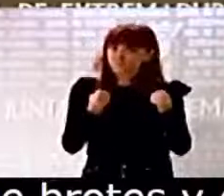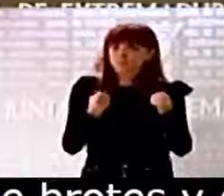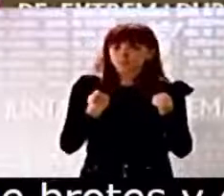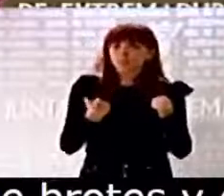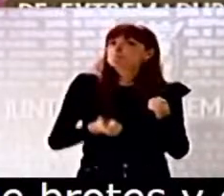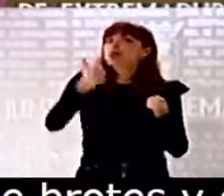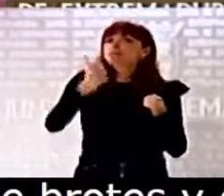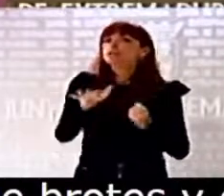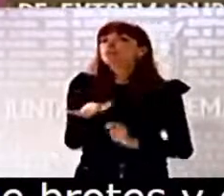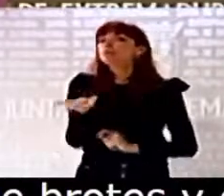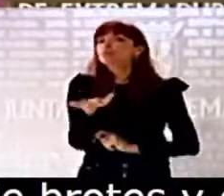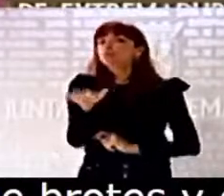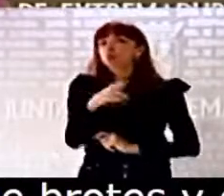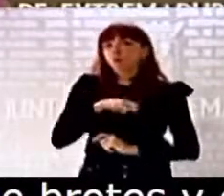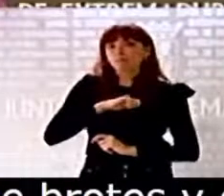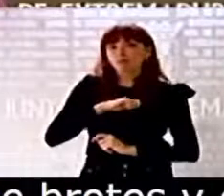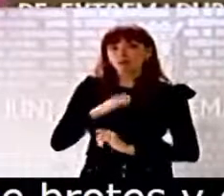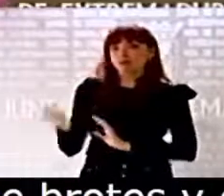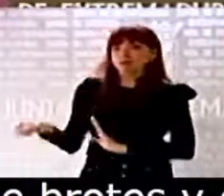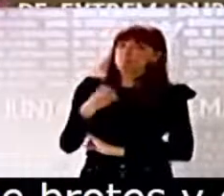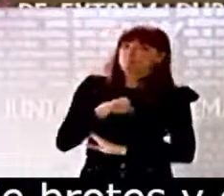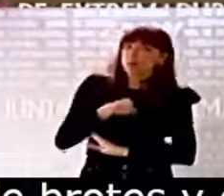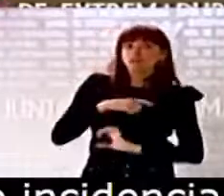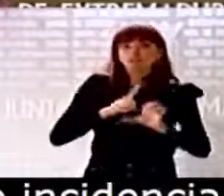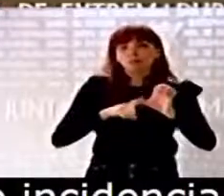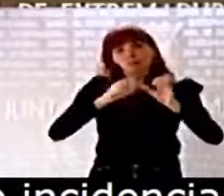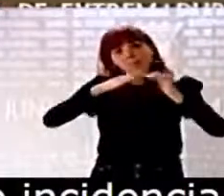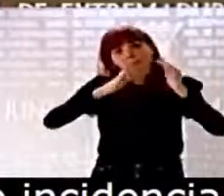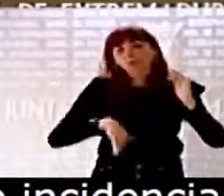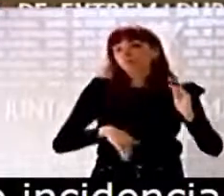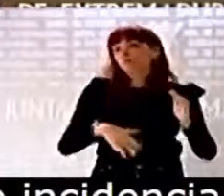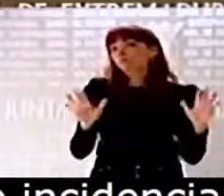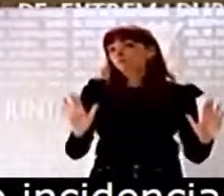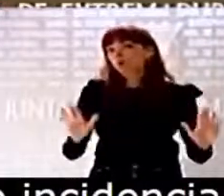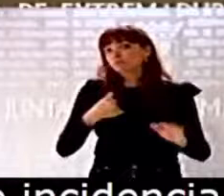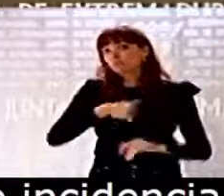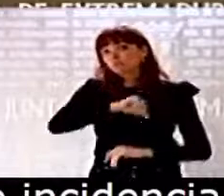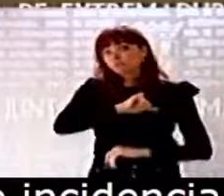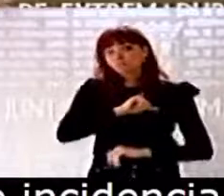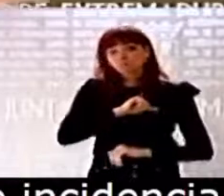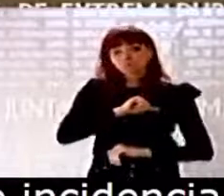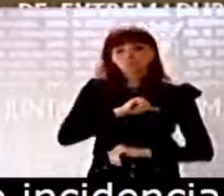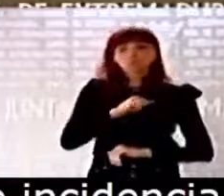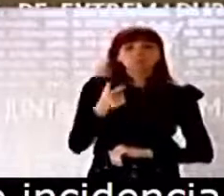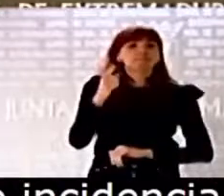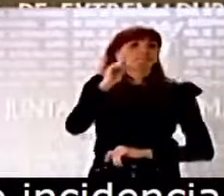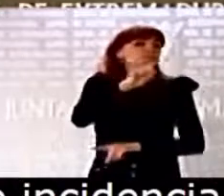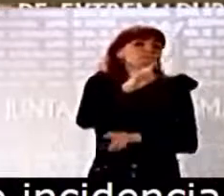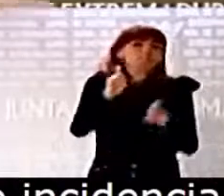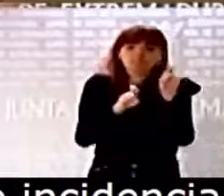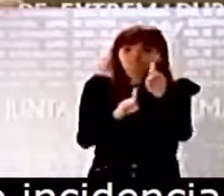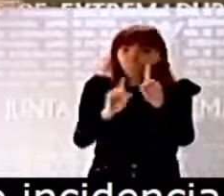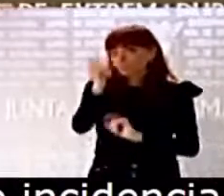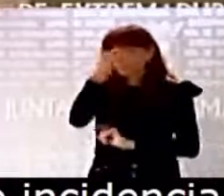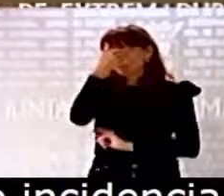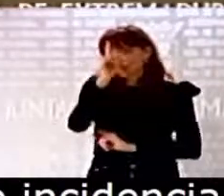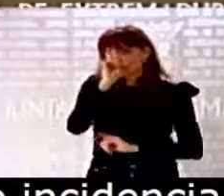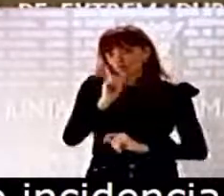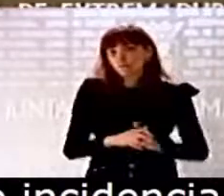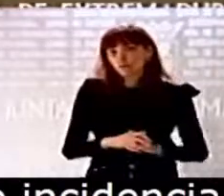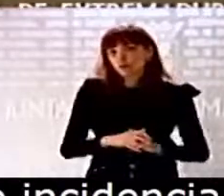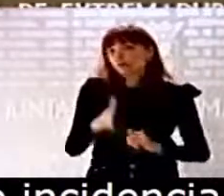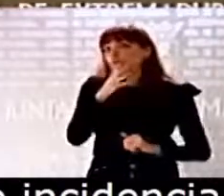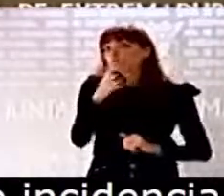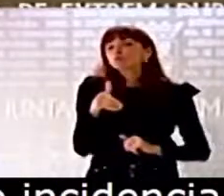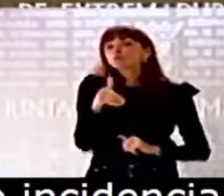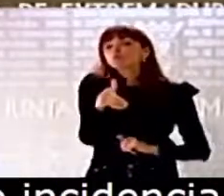incidencia en otras partes de España que en Extremadura, pero bueno, nunca podemos afirmar de manera rotunda cómo vamos a estar mañana, porque eso también nos lo ha